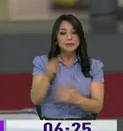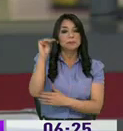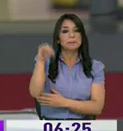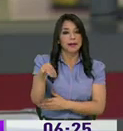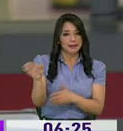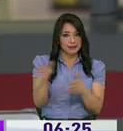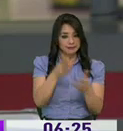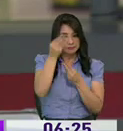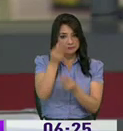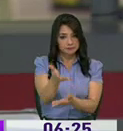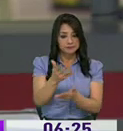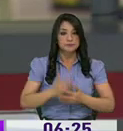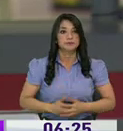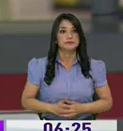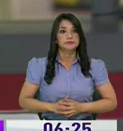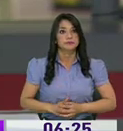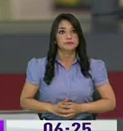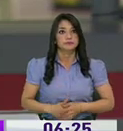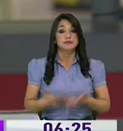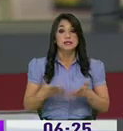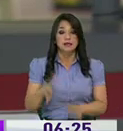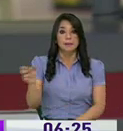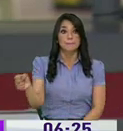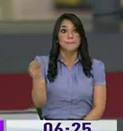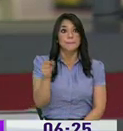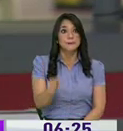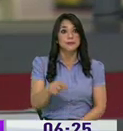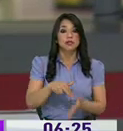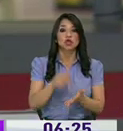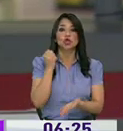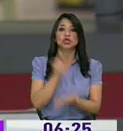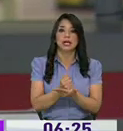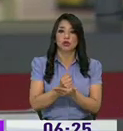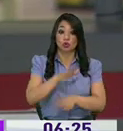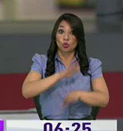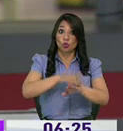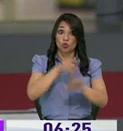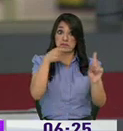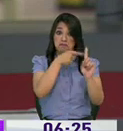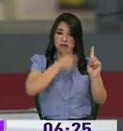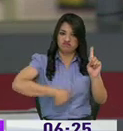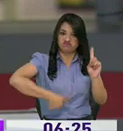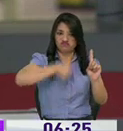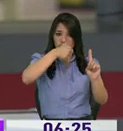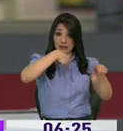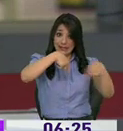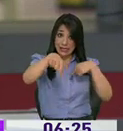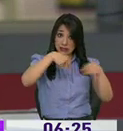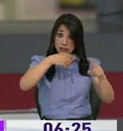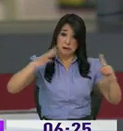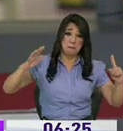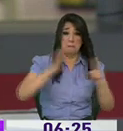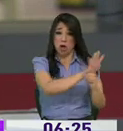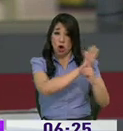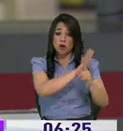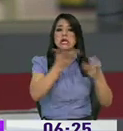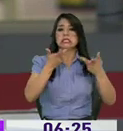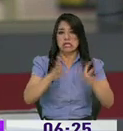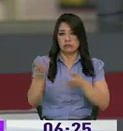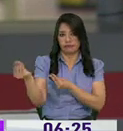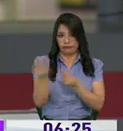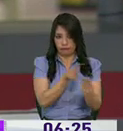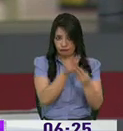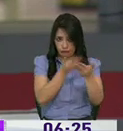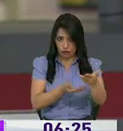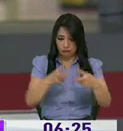Vamos a contarles ahora que rindió su versión el notario acusado de agredir a un agente de la CTE dentro de la indagación